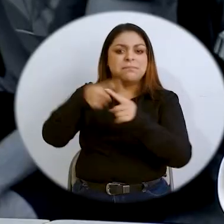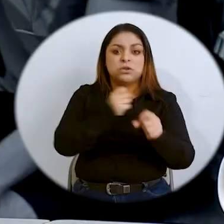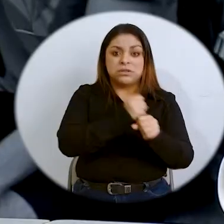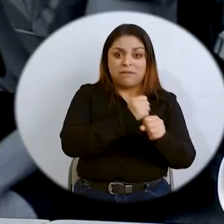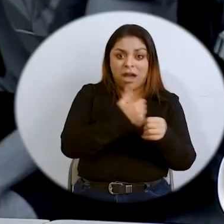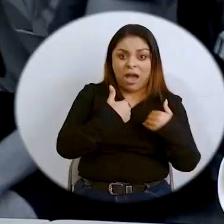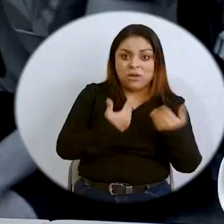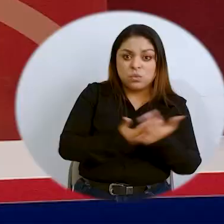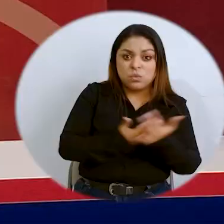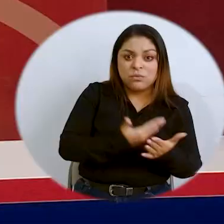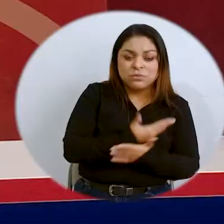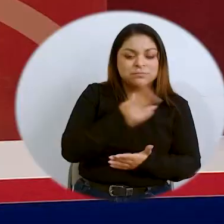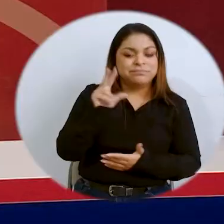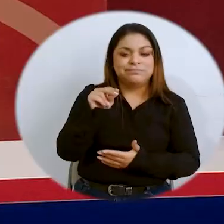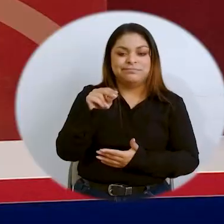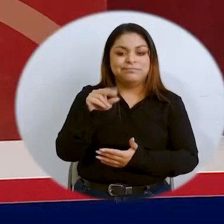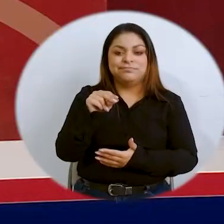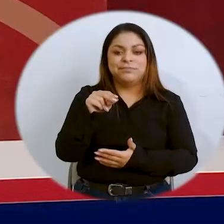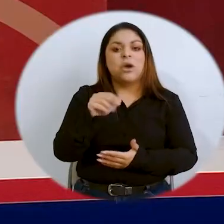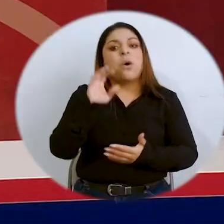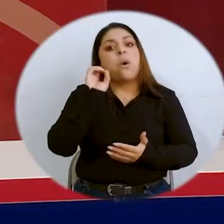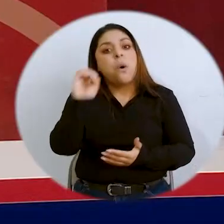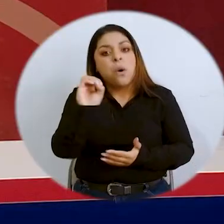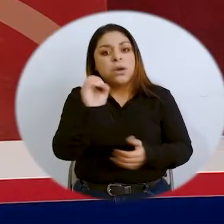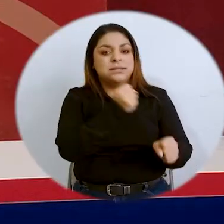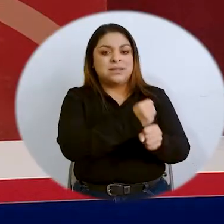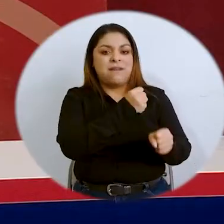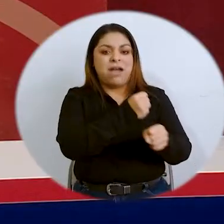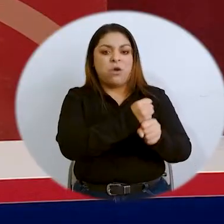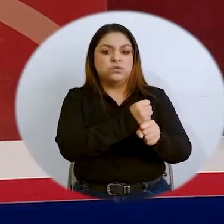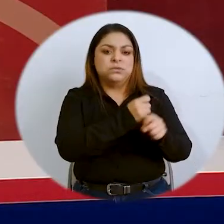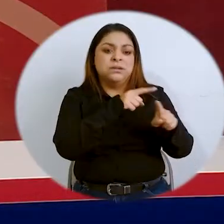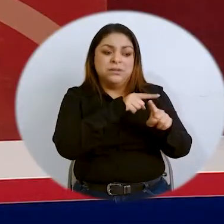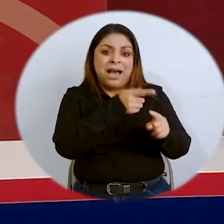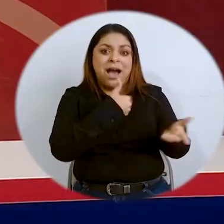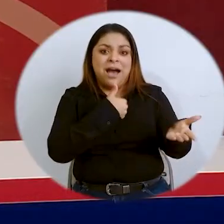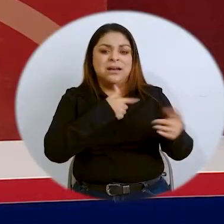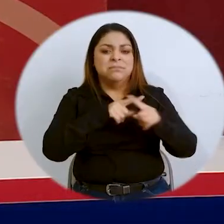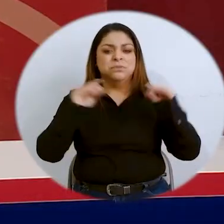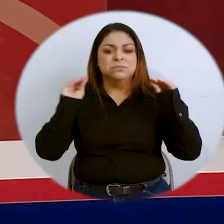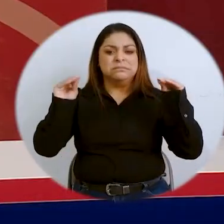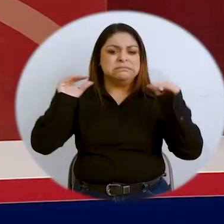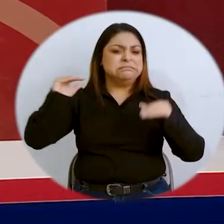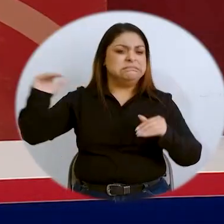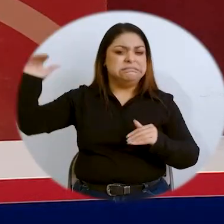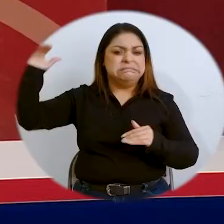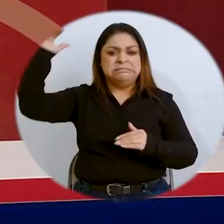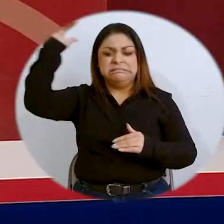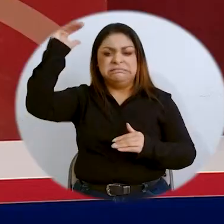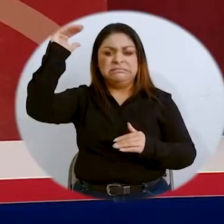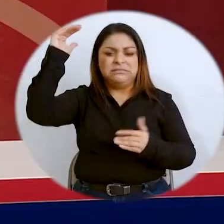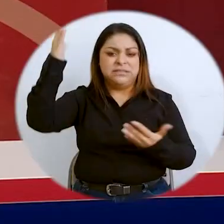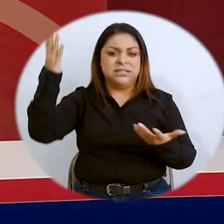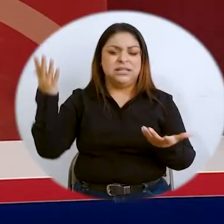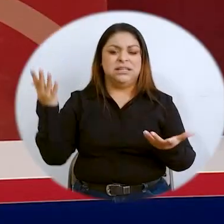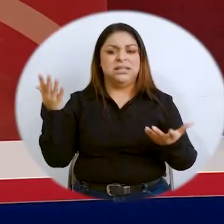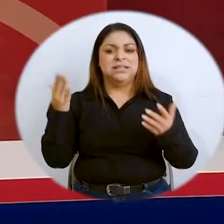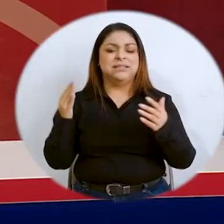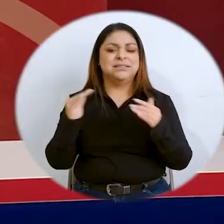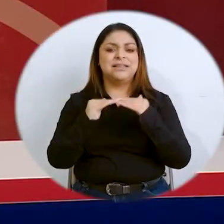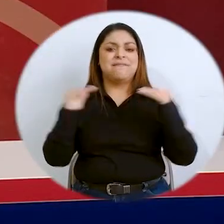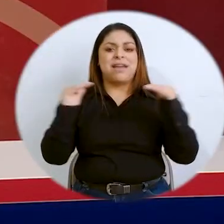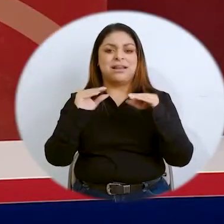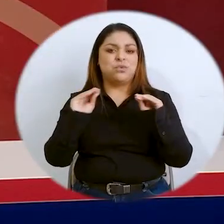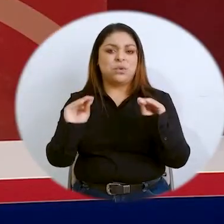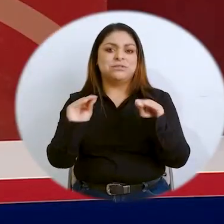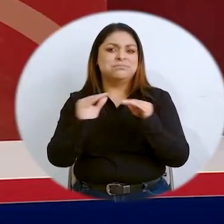puestos de trabajo, crece pero crece en empleos concentrados para personas que tienen un nivel de educación alto, un nivel de